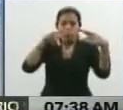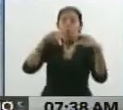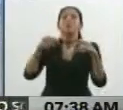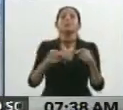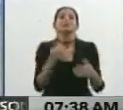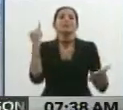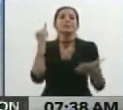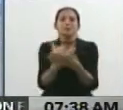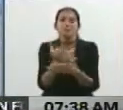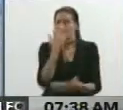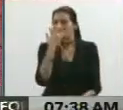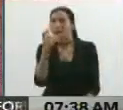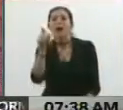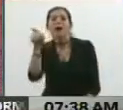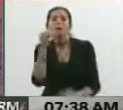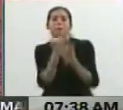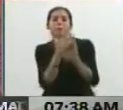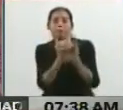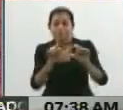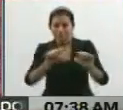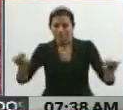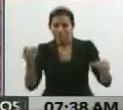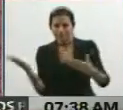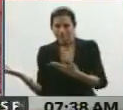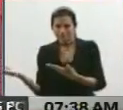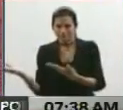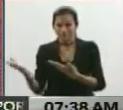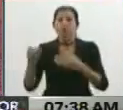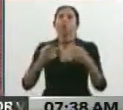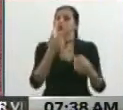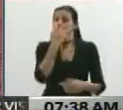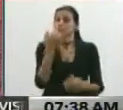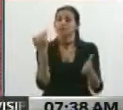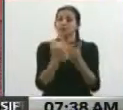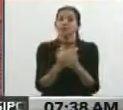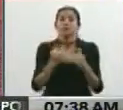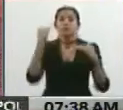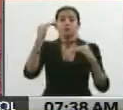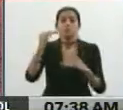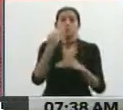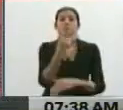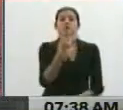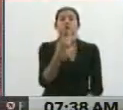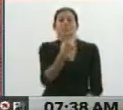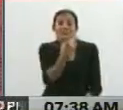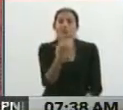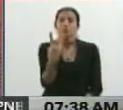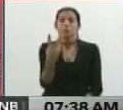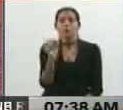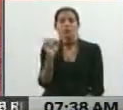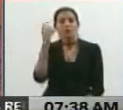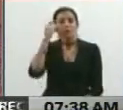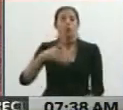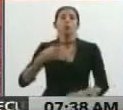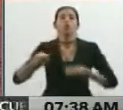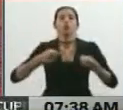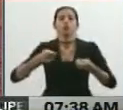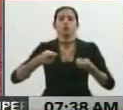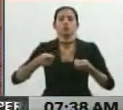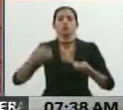se registre para nosotros poder tener esa base de datos y en esos 120 días nosotros puedes regular y saber con qué